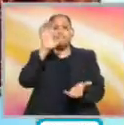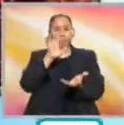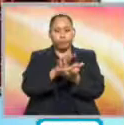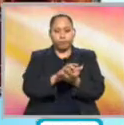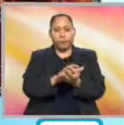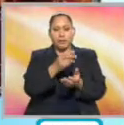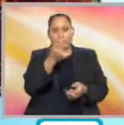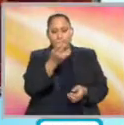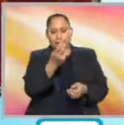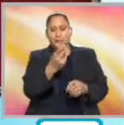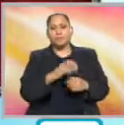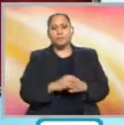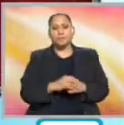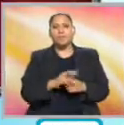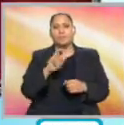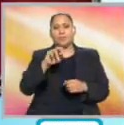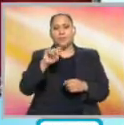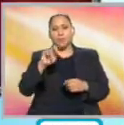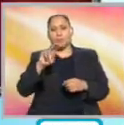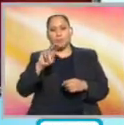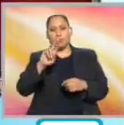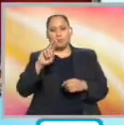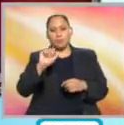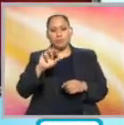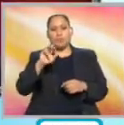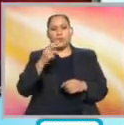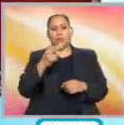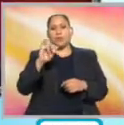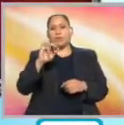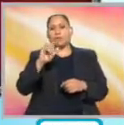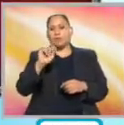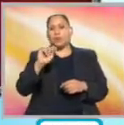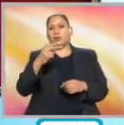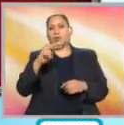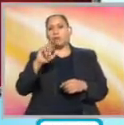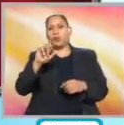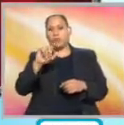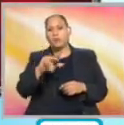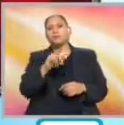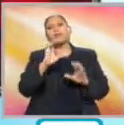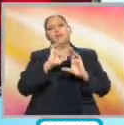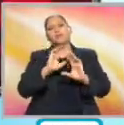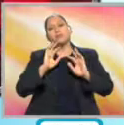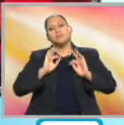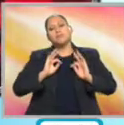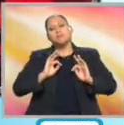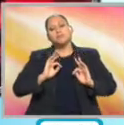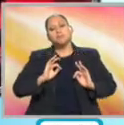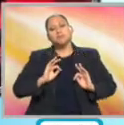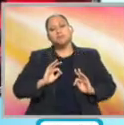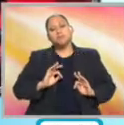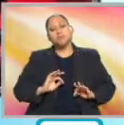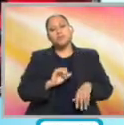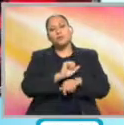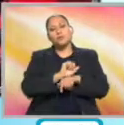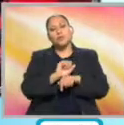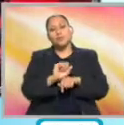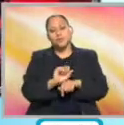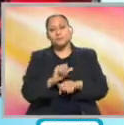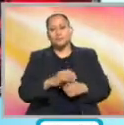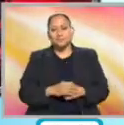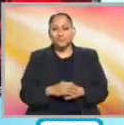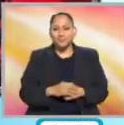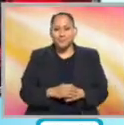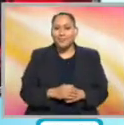que además así se llama Muy bien. una de las carreteras estatales de Está como de relajada esta Estados canción, Esta está ¿verdad? bonita, sí, sí. Está buenísimo. Está Un relax buenísima. on.